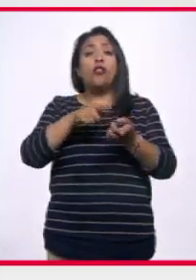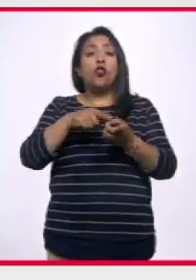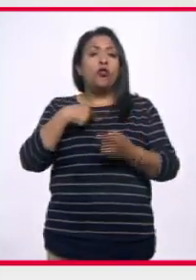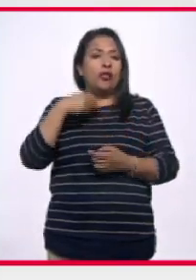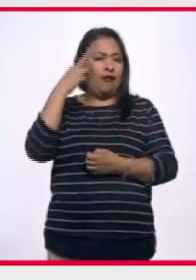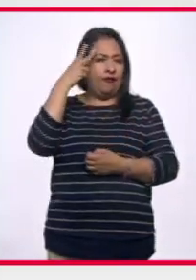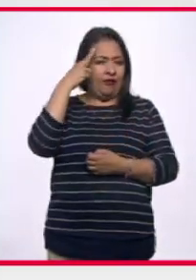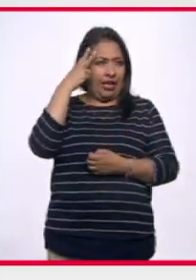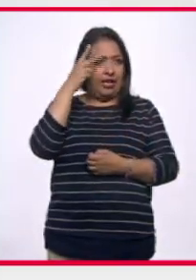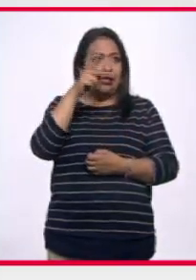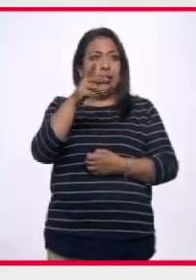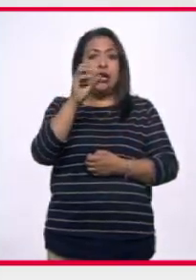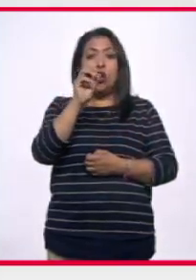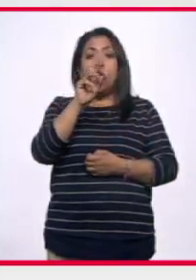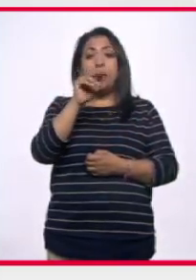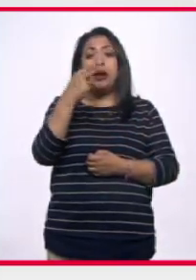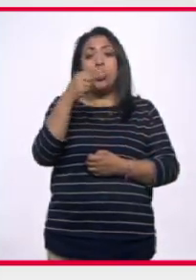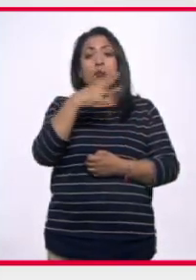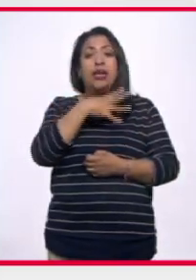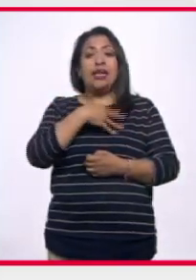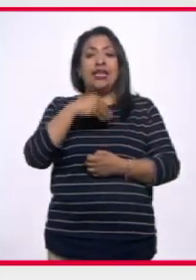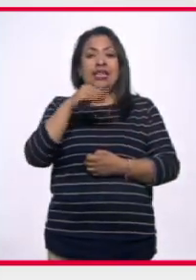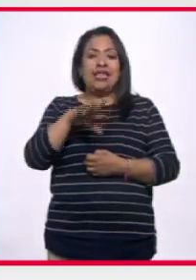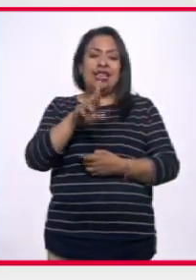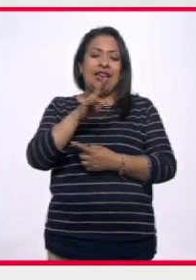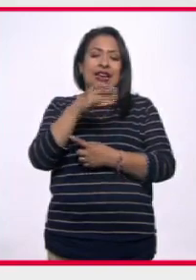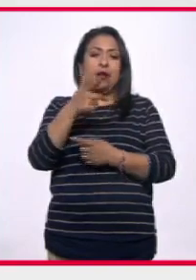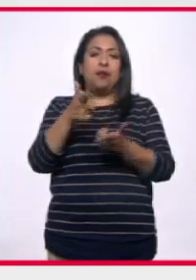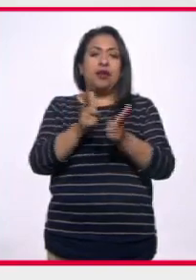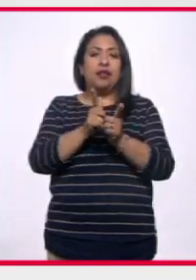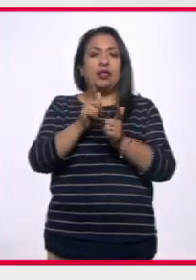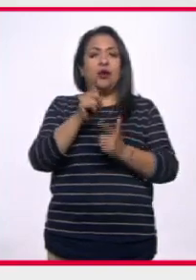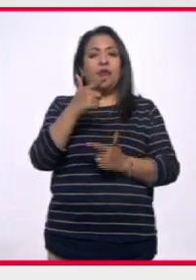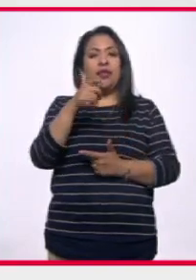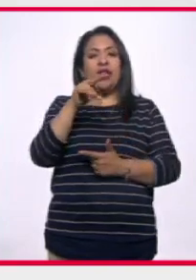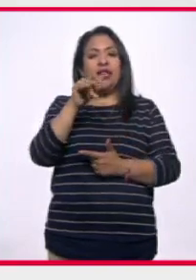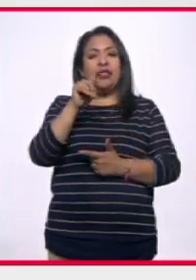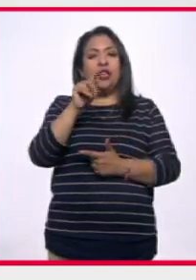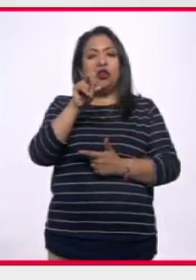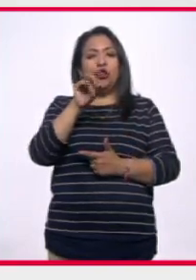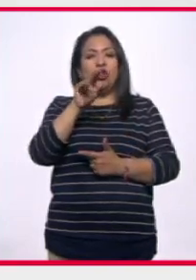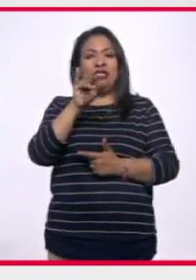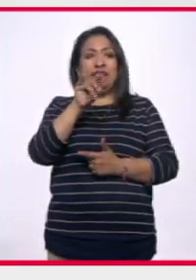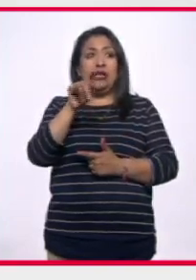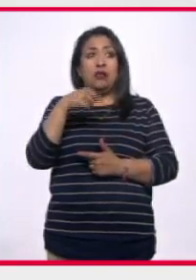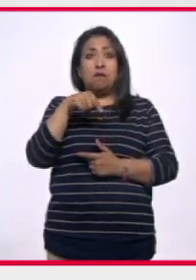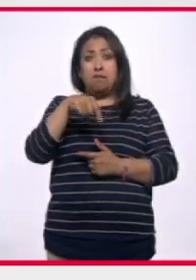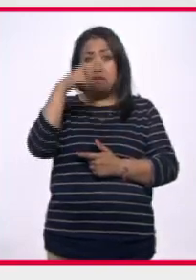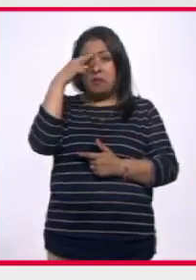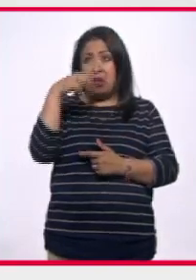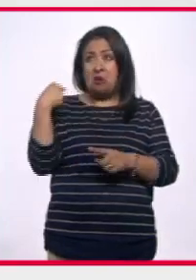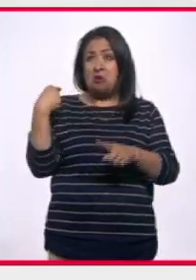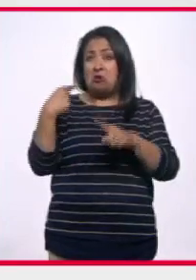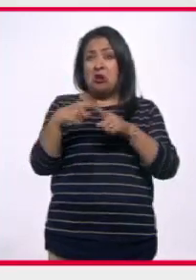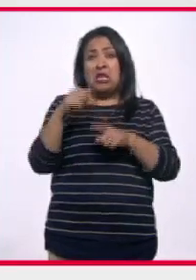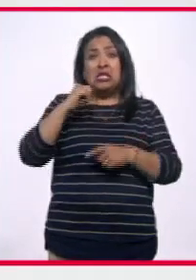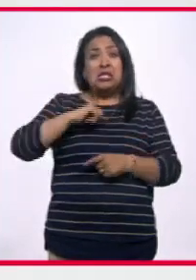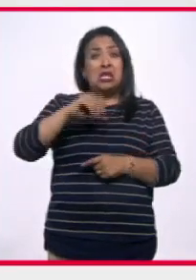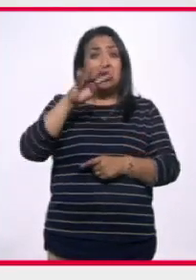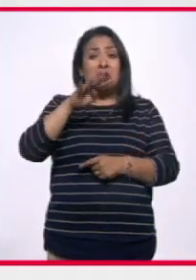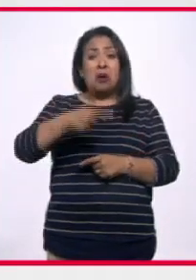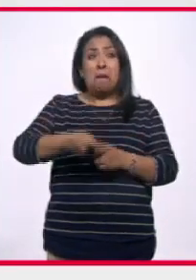bellas artes la ópera la hija del regimiento de gaetano donizetti que no se escenificaba en mexico desde el siglo